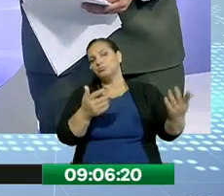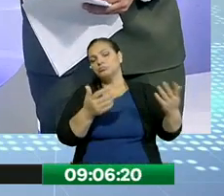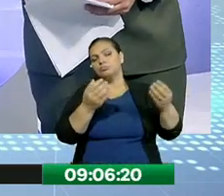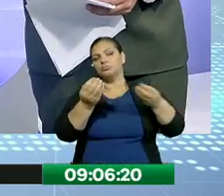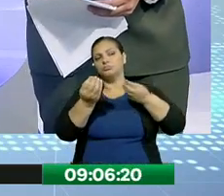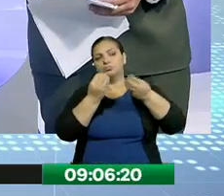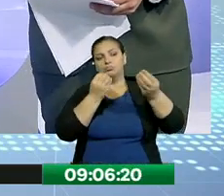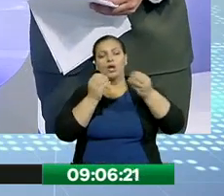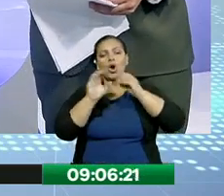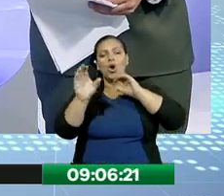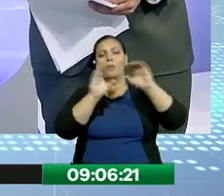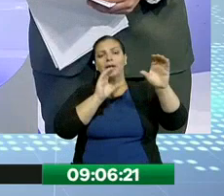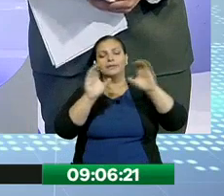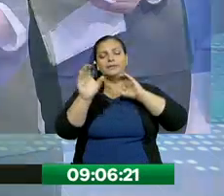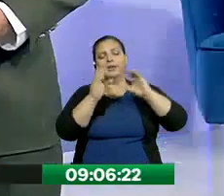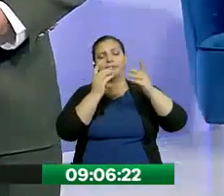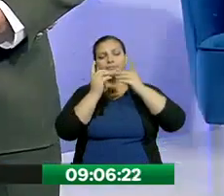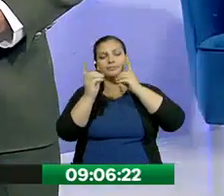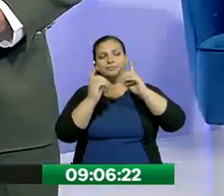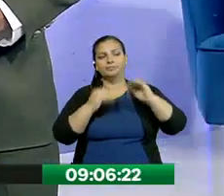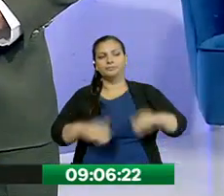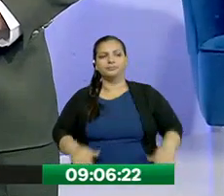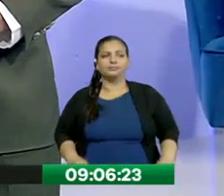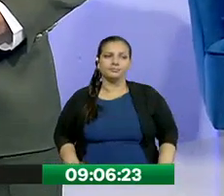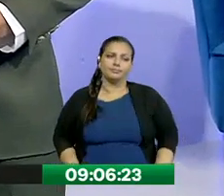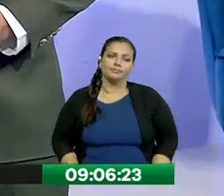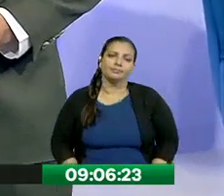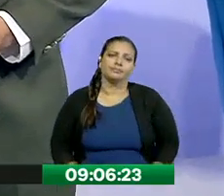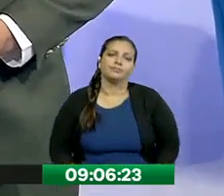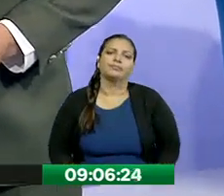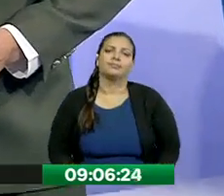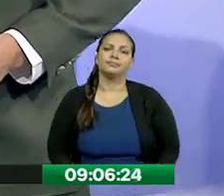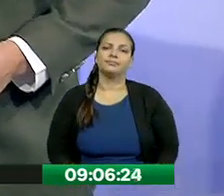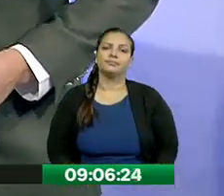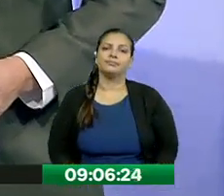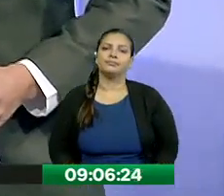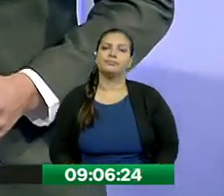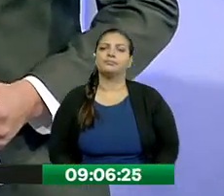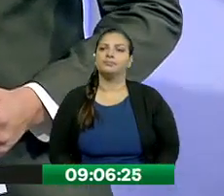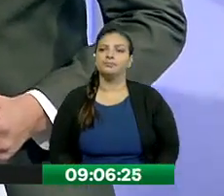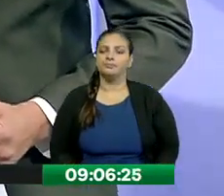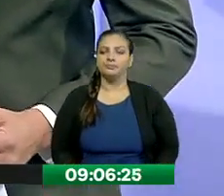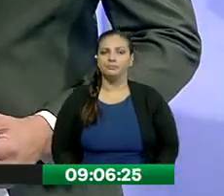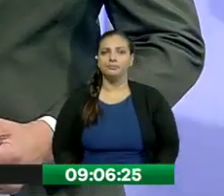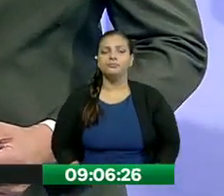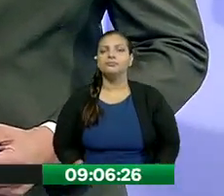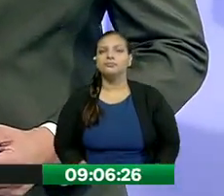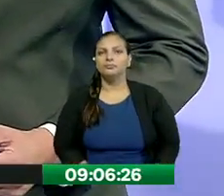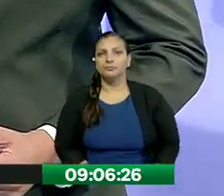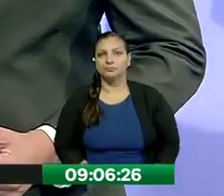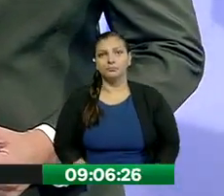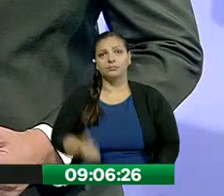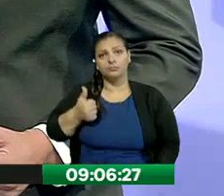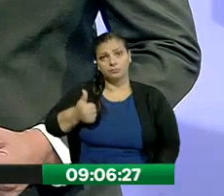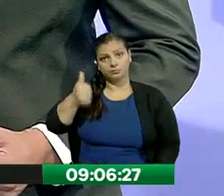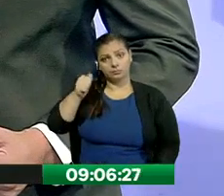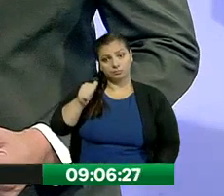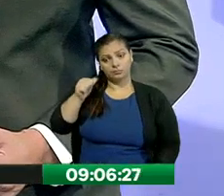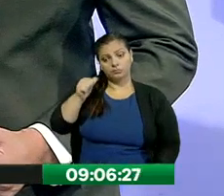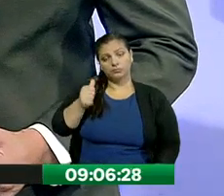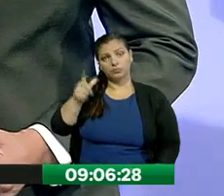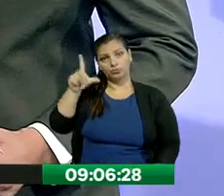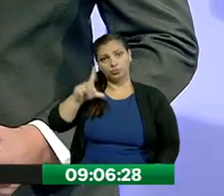bien, señoras y señores, cambiando de inmediato de tema, les vamos a contar que este lunes se tenía previsto la realización de la audiencia